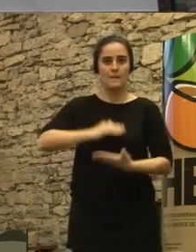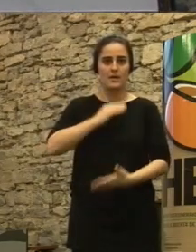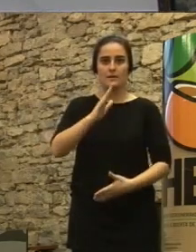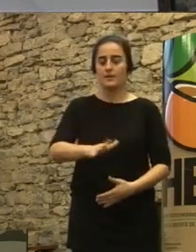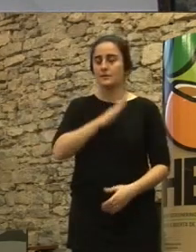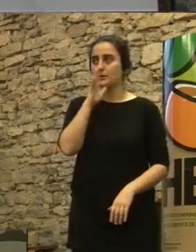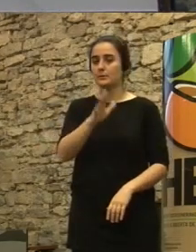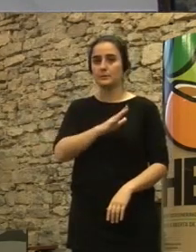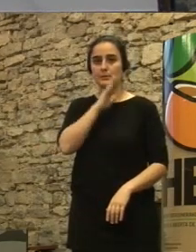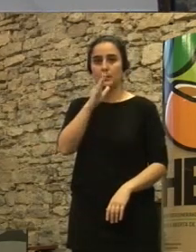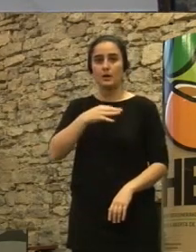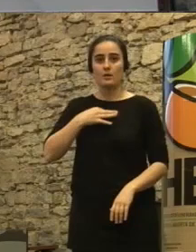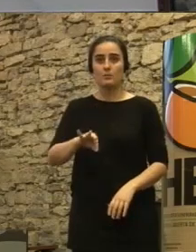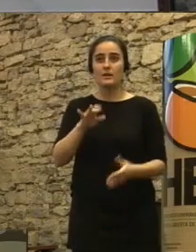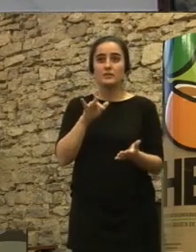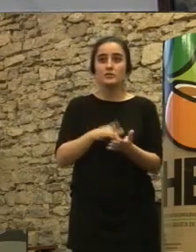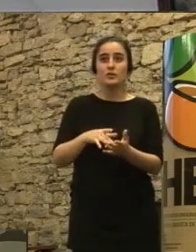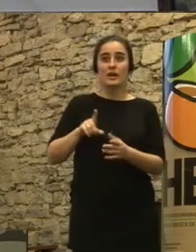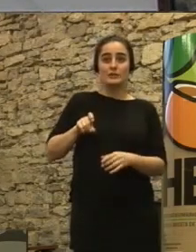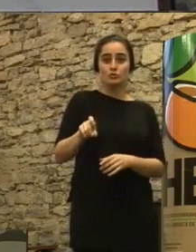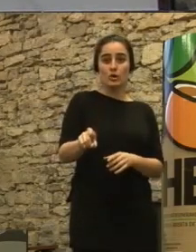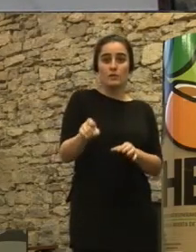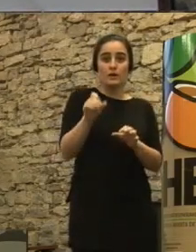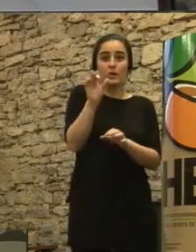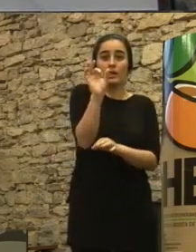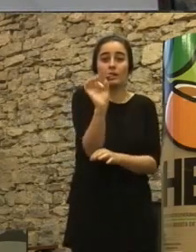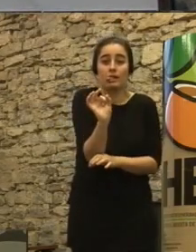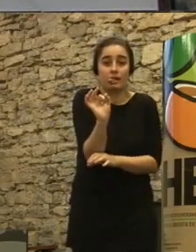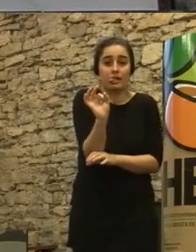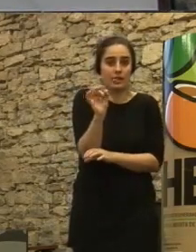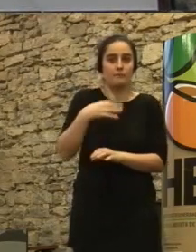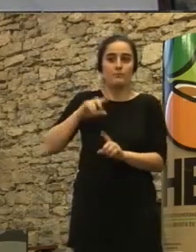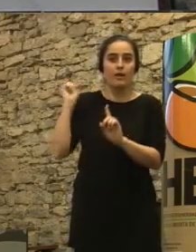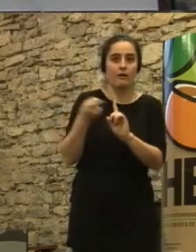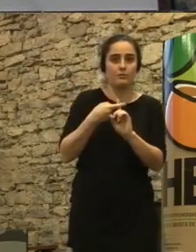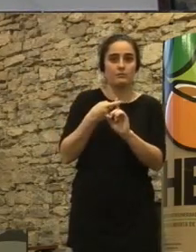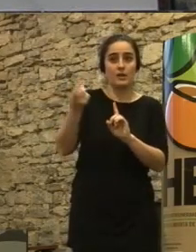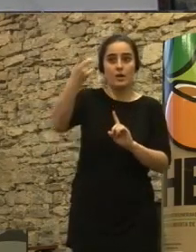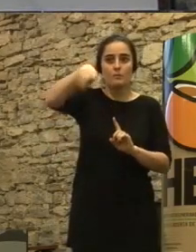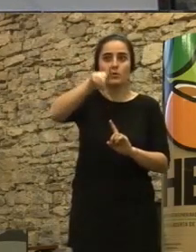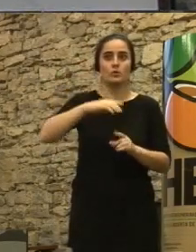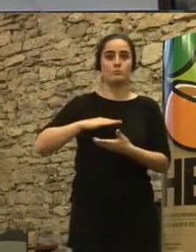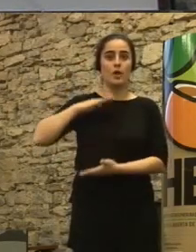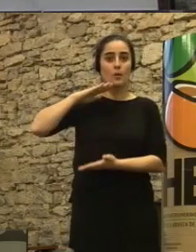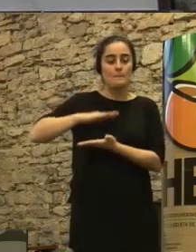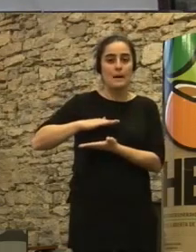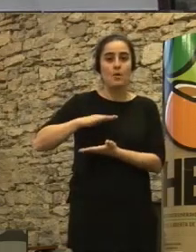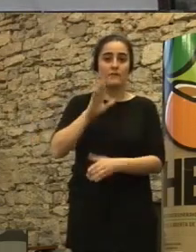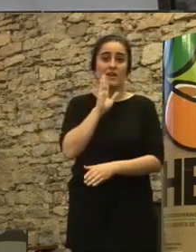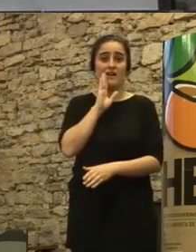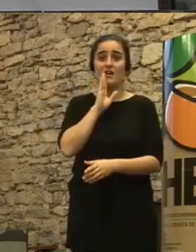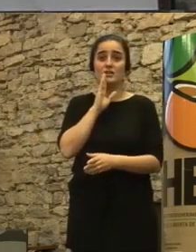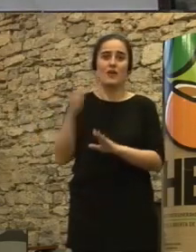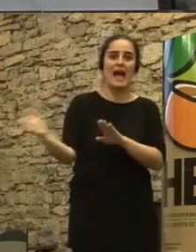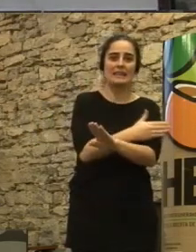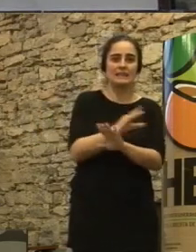de identificar el tumor cuando es muy, muy, muy, muy pequeño, mucho más pequeño de cuando lo podéis identificar a través de una mamografía, y se pone a